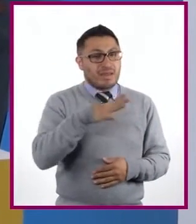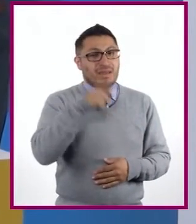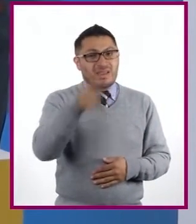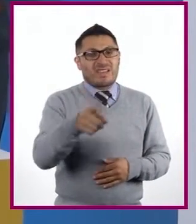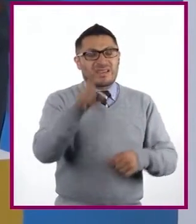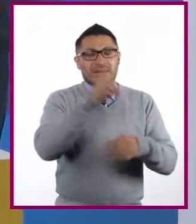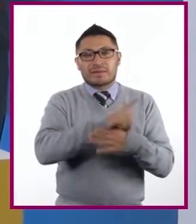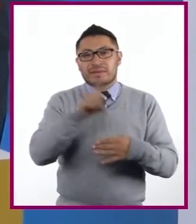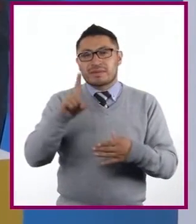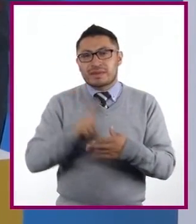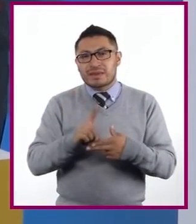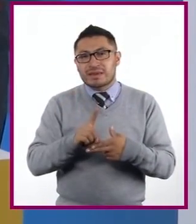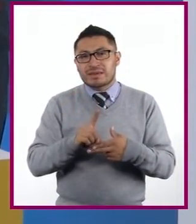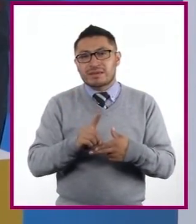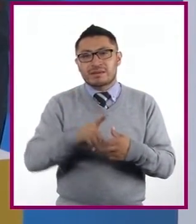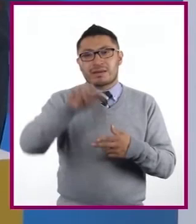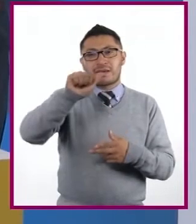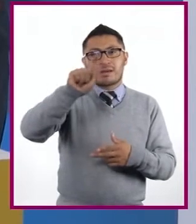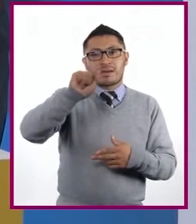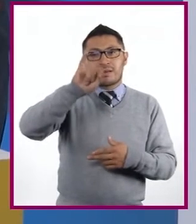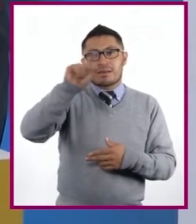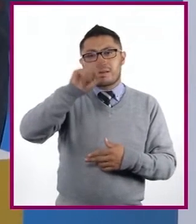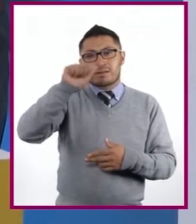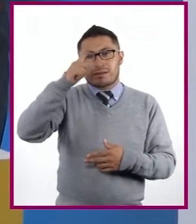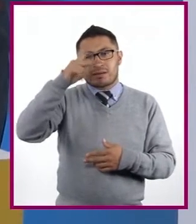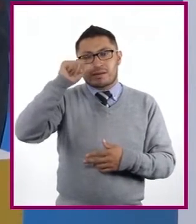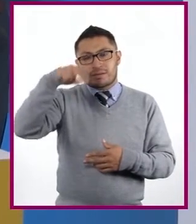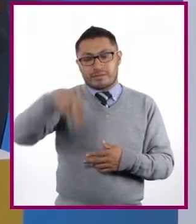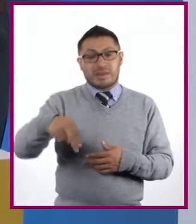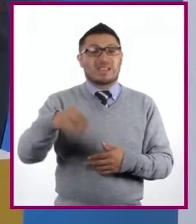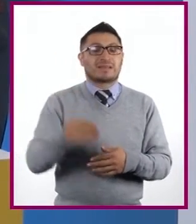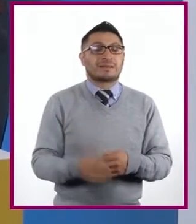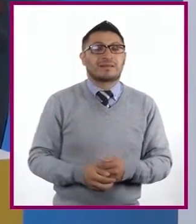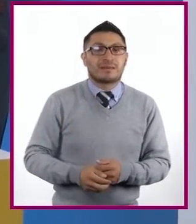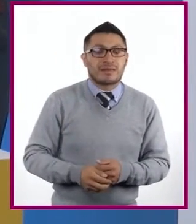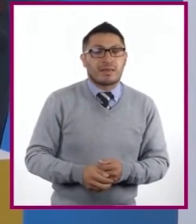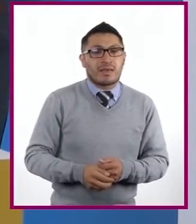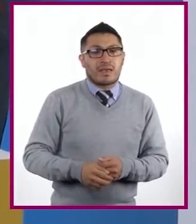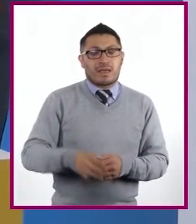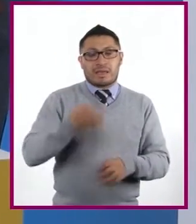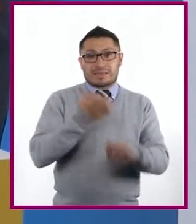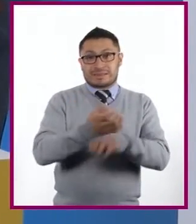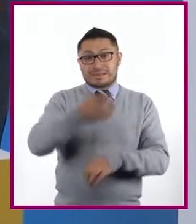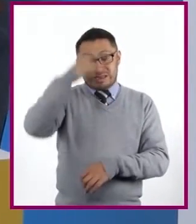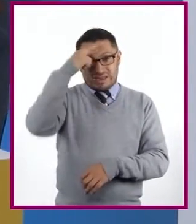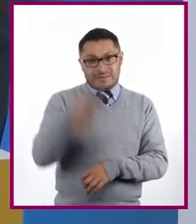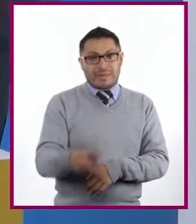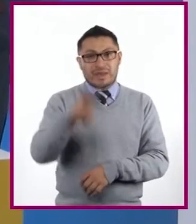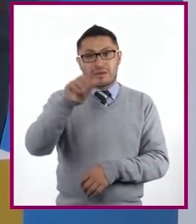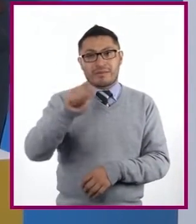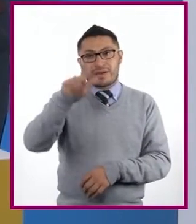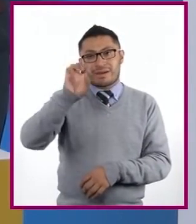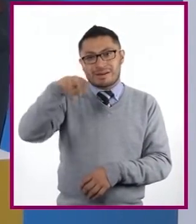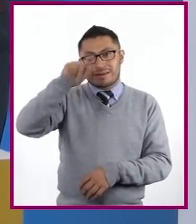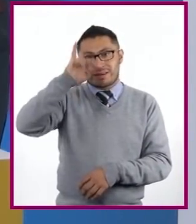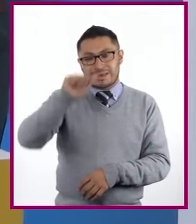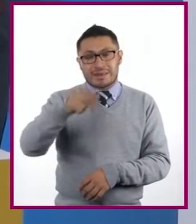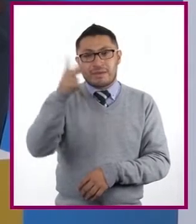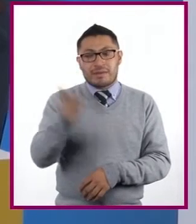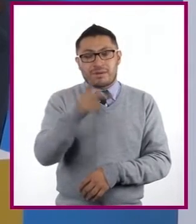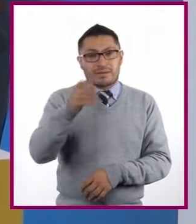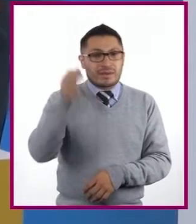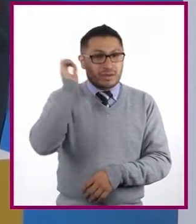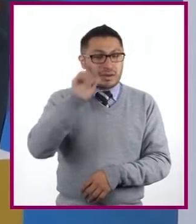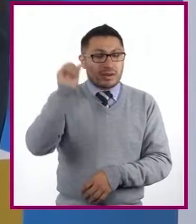llega desde Atizapán de Zaragoza, Estado de México. Valentina Sierra nos pregunta, ¿cada que tocamos algo se